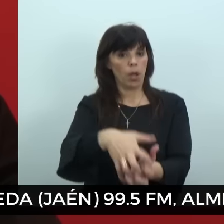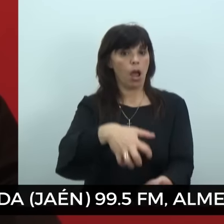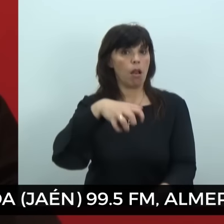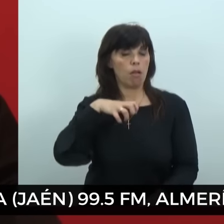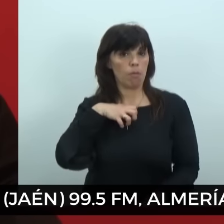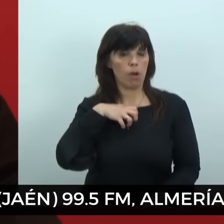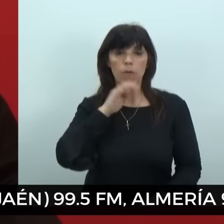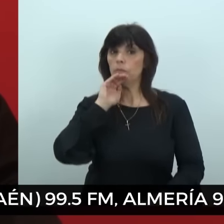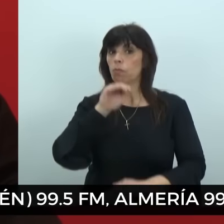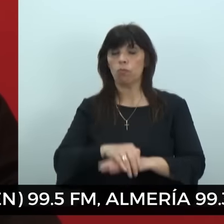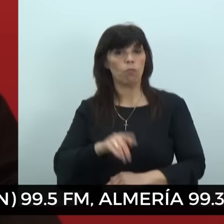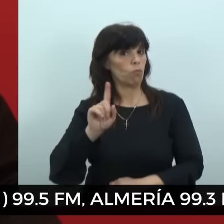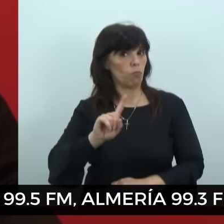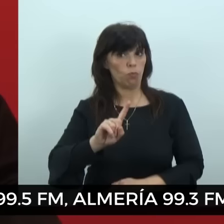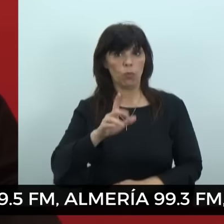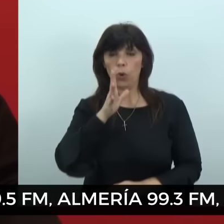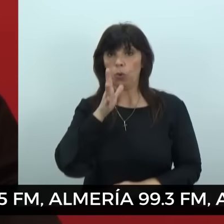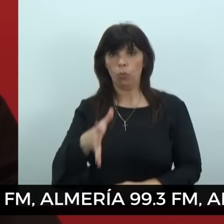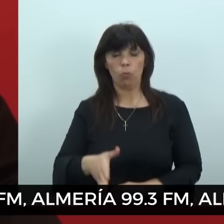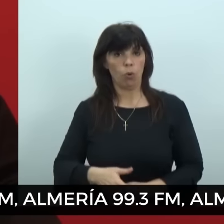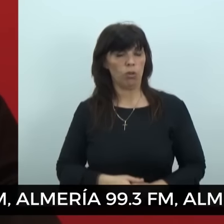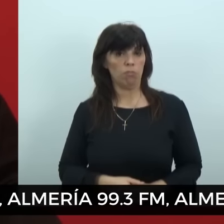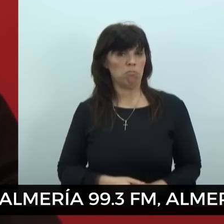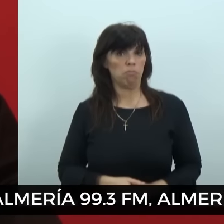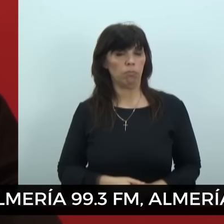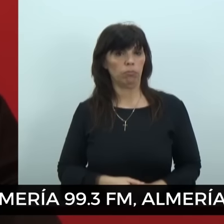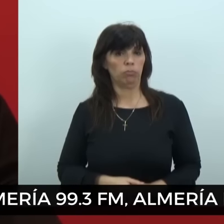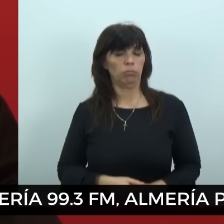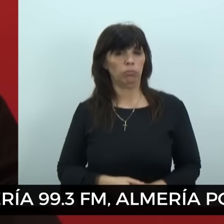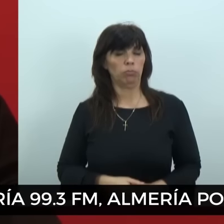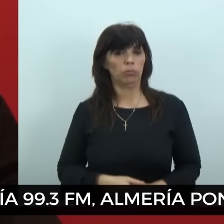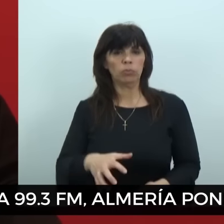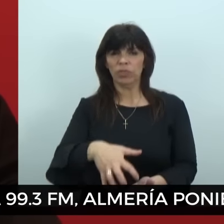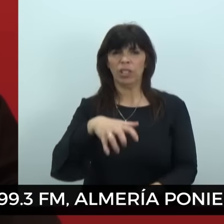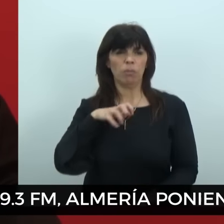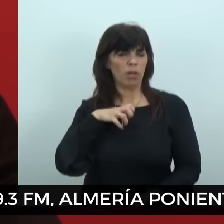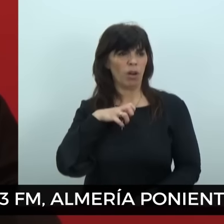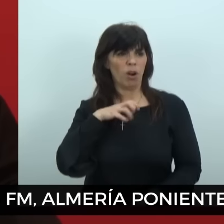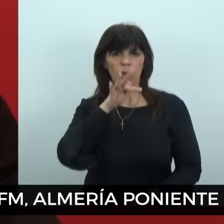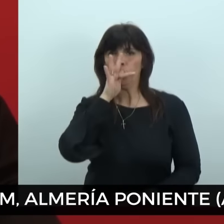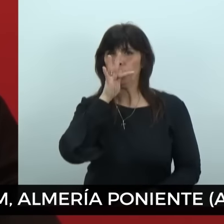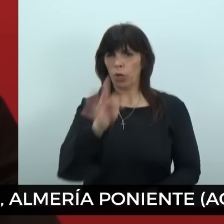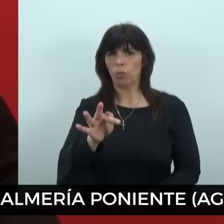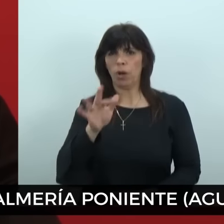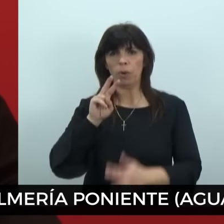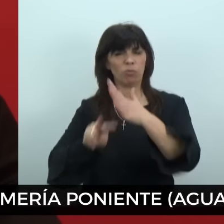cumplen. ¿Por qué la mayoría de las profecías no se cumplen? Y quiero que estés